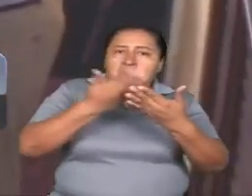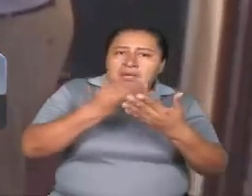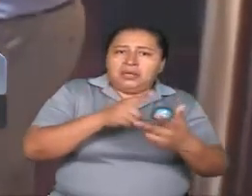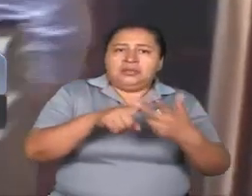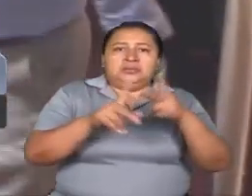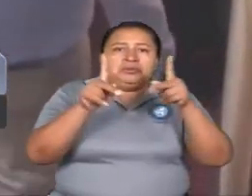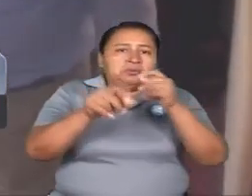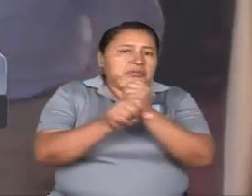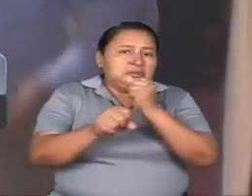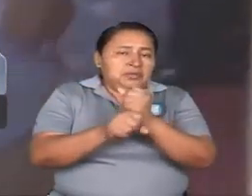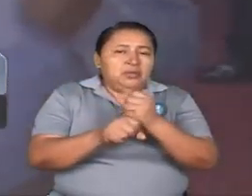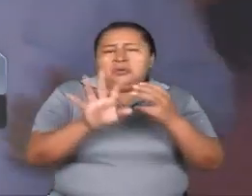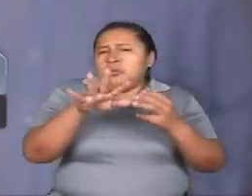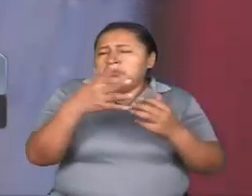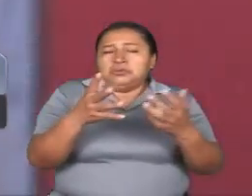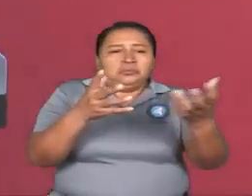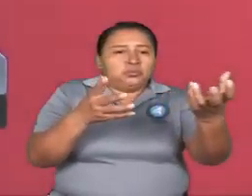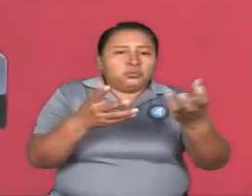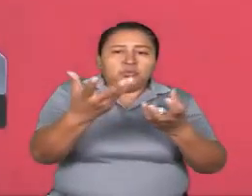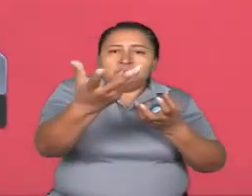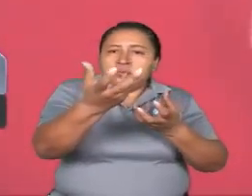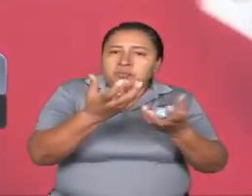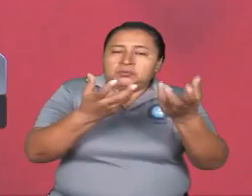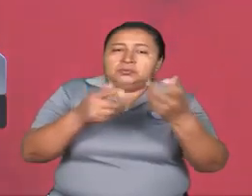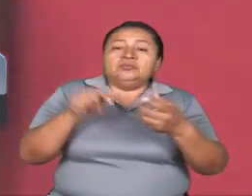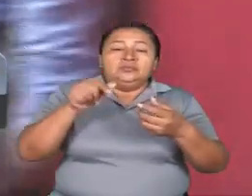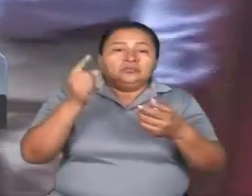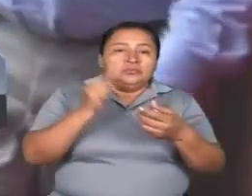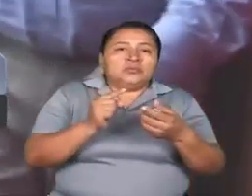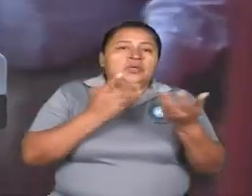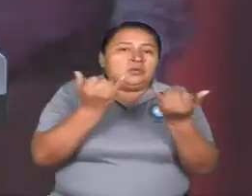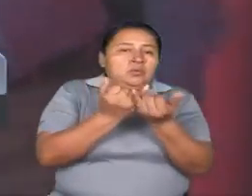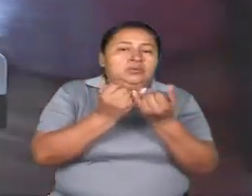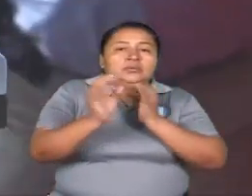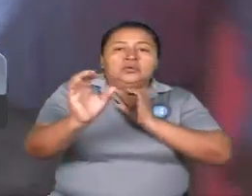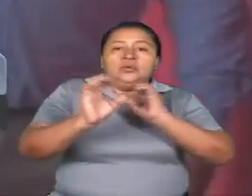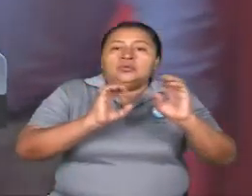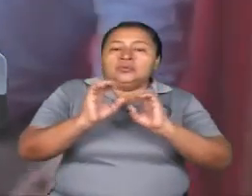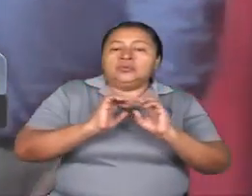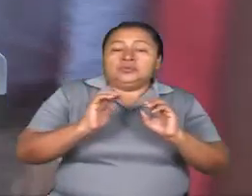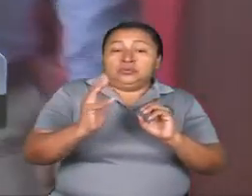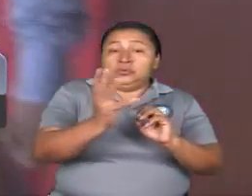trabajadores, okay, etcétera, y todo esto era parte de la comunicación